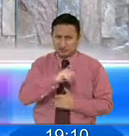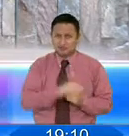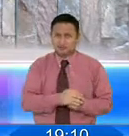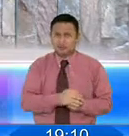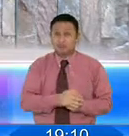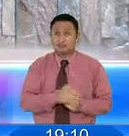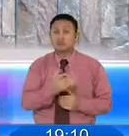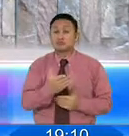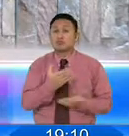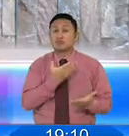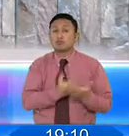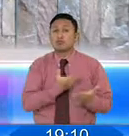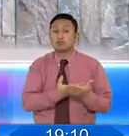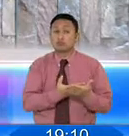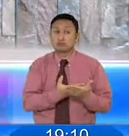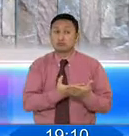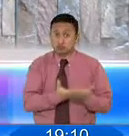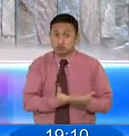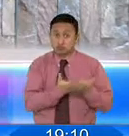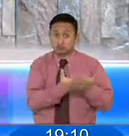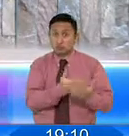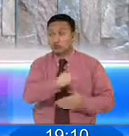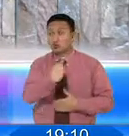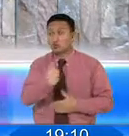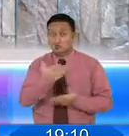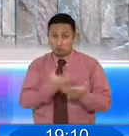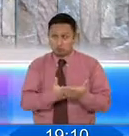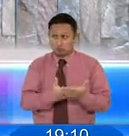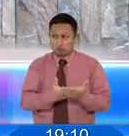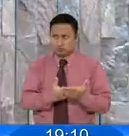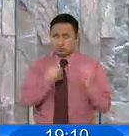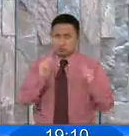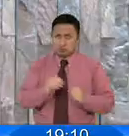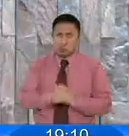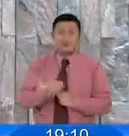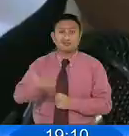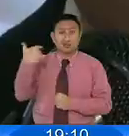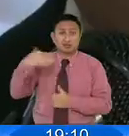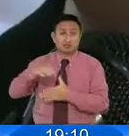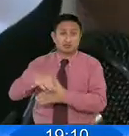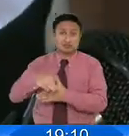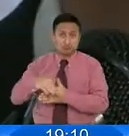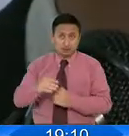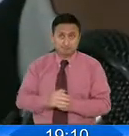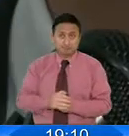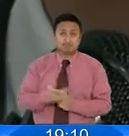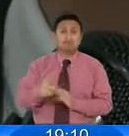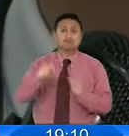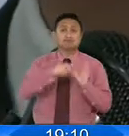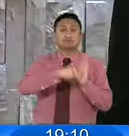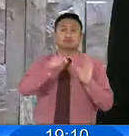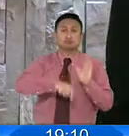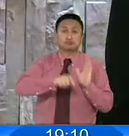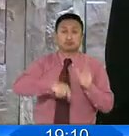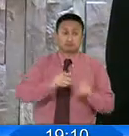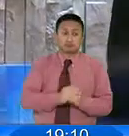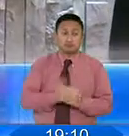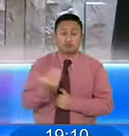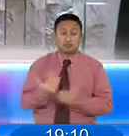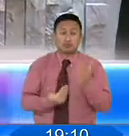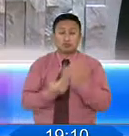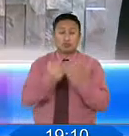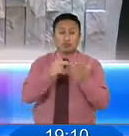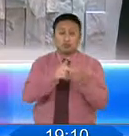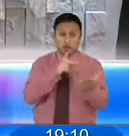válidos existentes en otros proyectos de ley que se quedaron rezagados el procurador aclaró que no se trata de un nuevo proyecto de ley anticorrupción